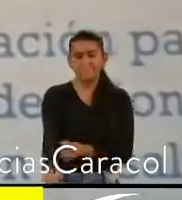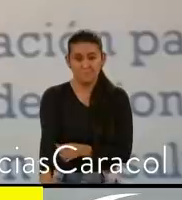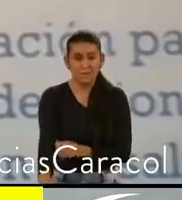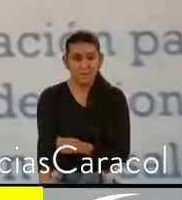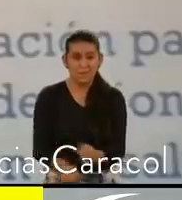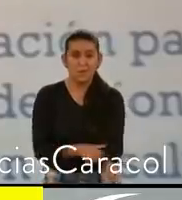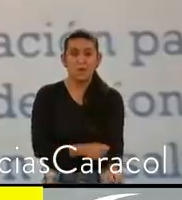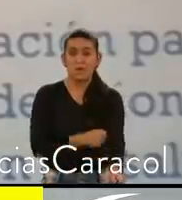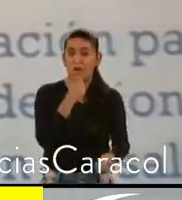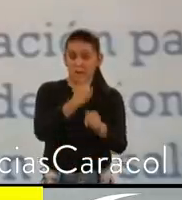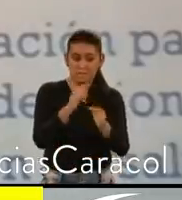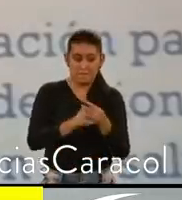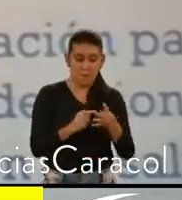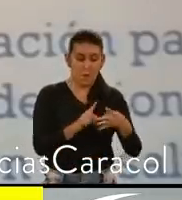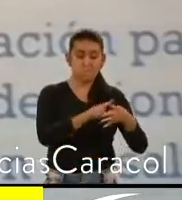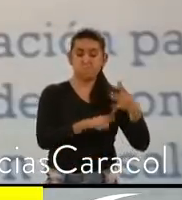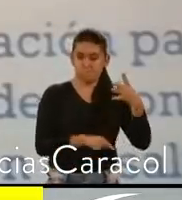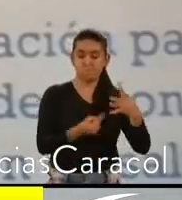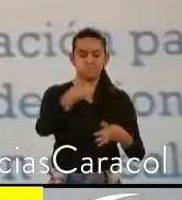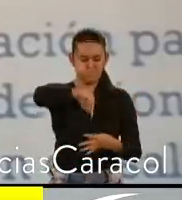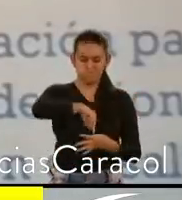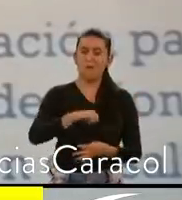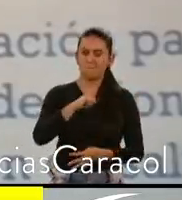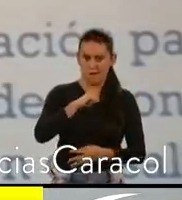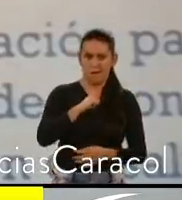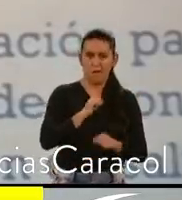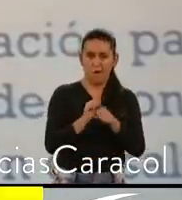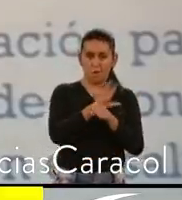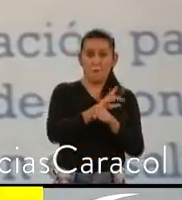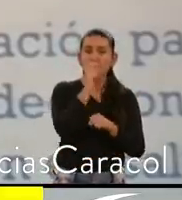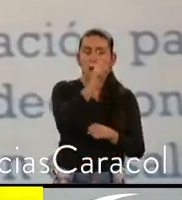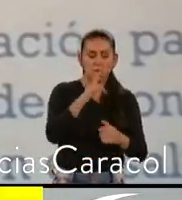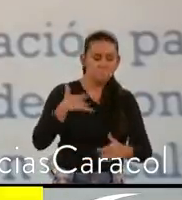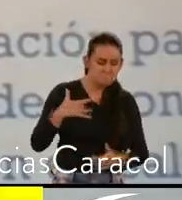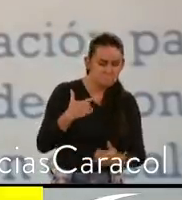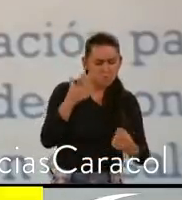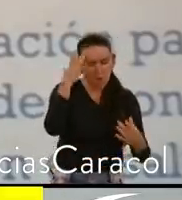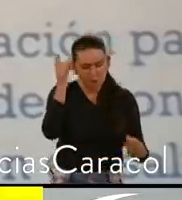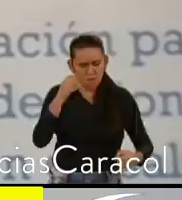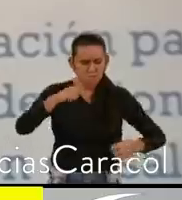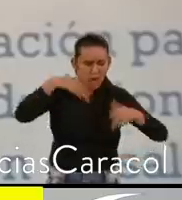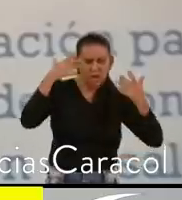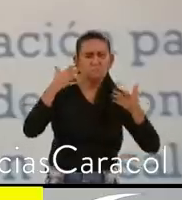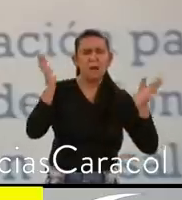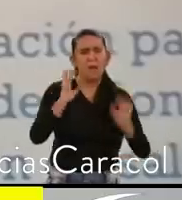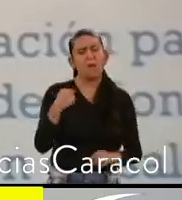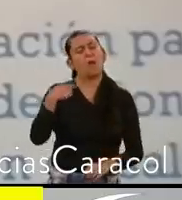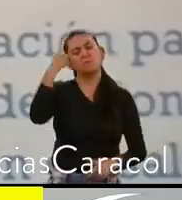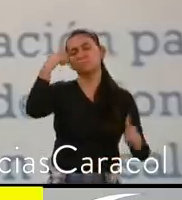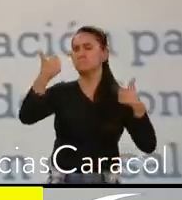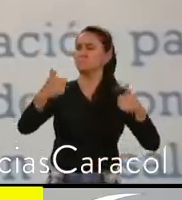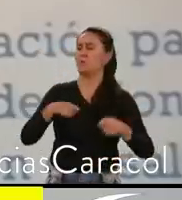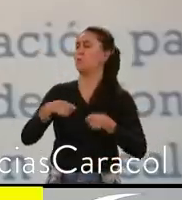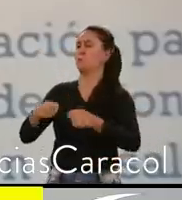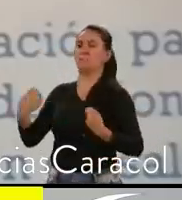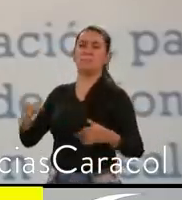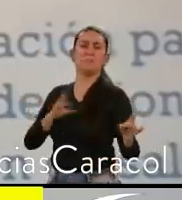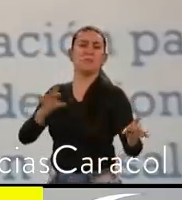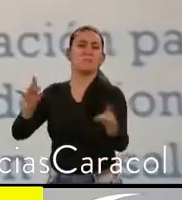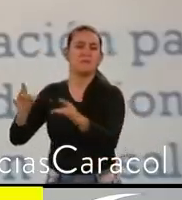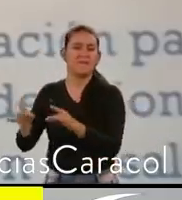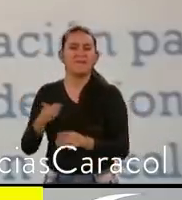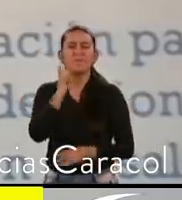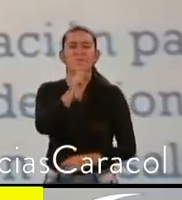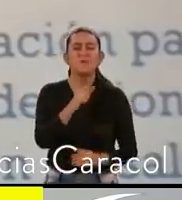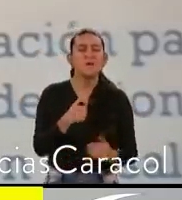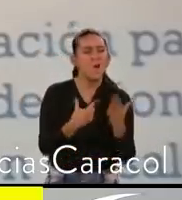que están asintomáticos. Y eso, si no los identificamos, pues van a infectar a otros. Claro, es que nos da confianza